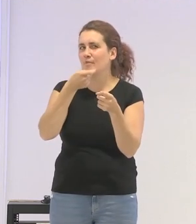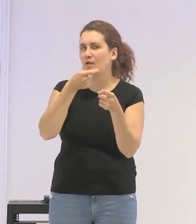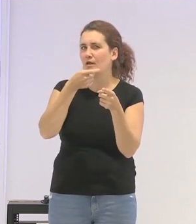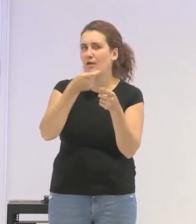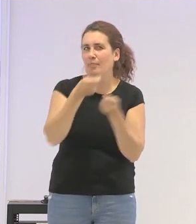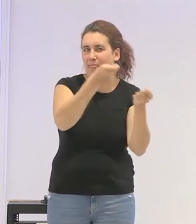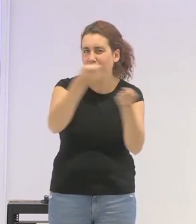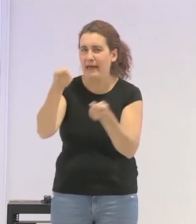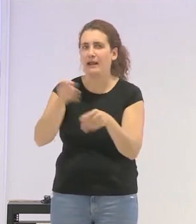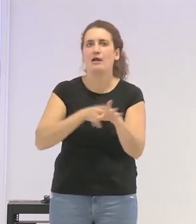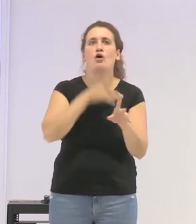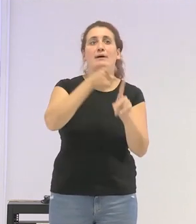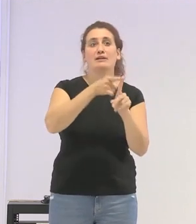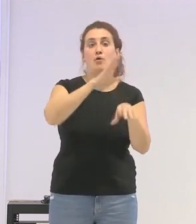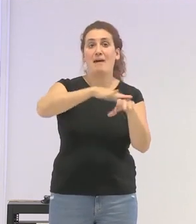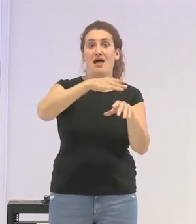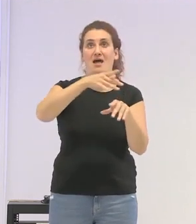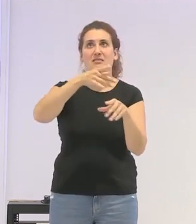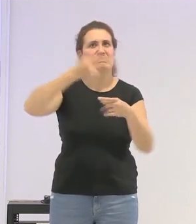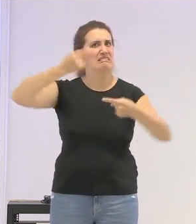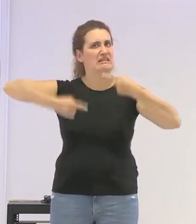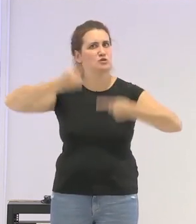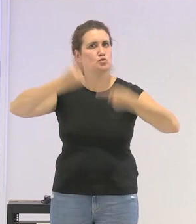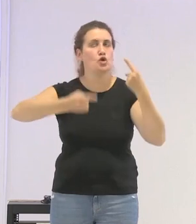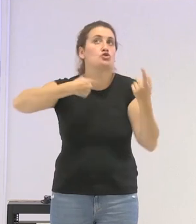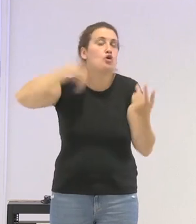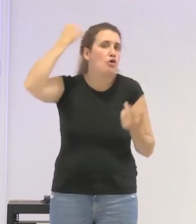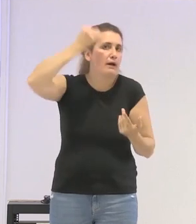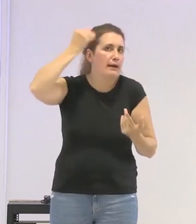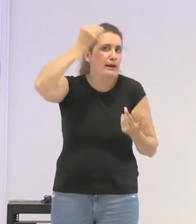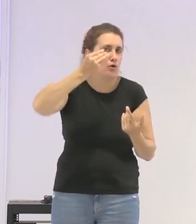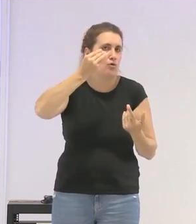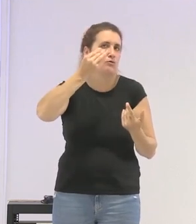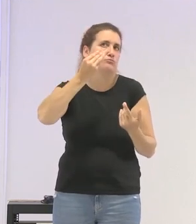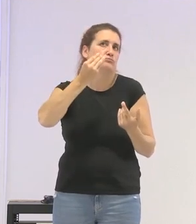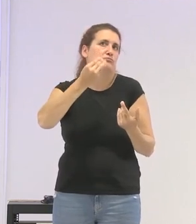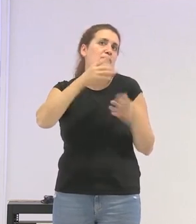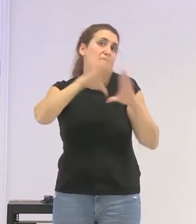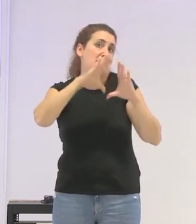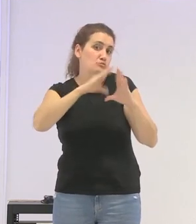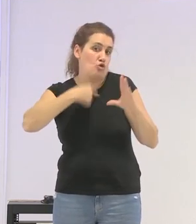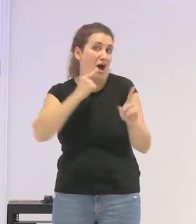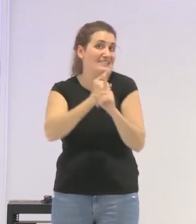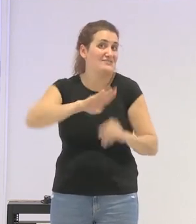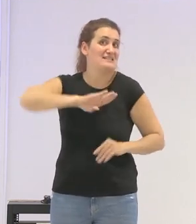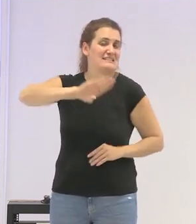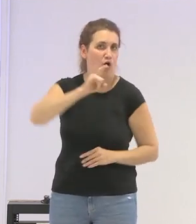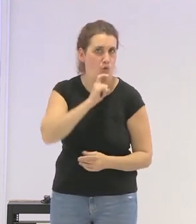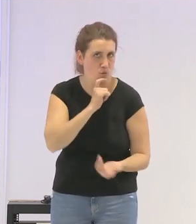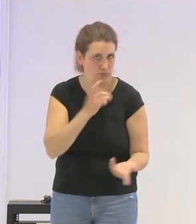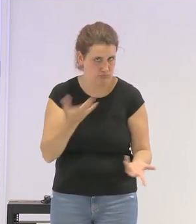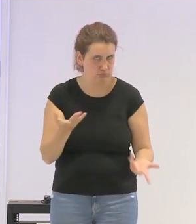si queréis, para la discusión de lo que yo creo que debería ser o podría ser un feminismo antifascista, ¿no? Primero tendría que ser un